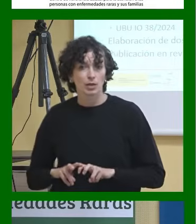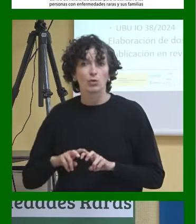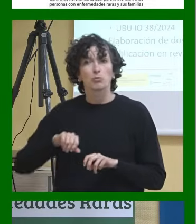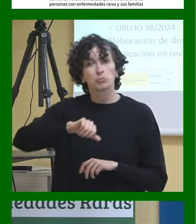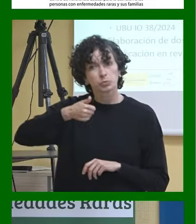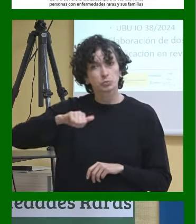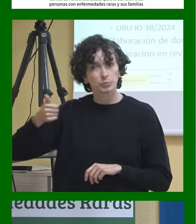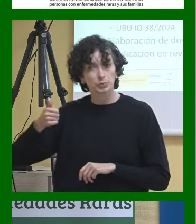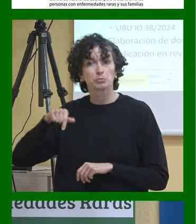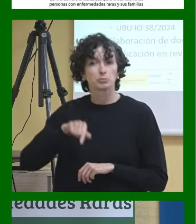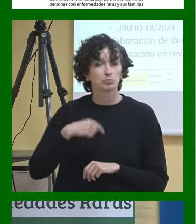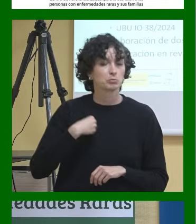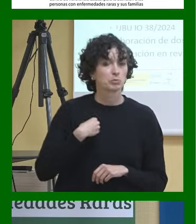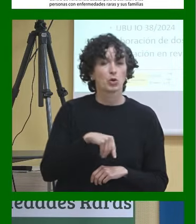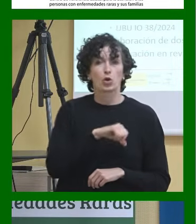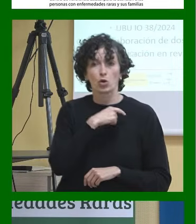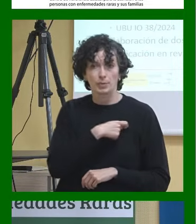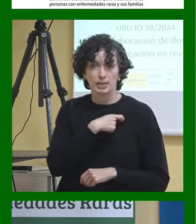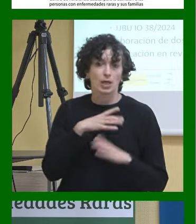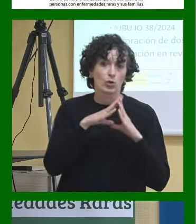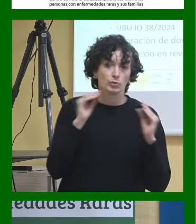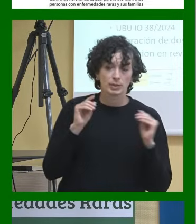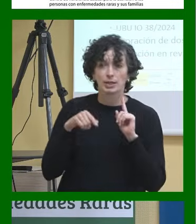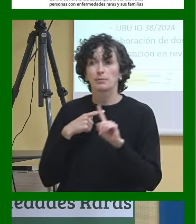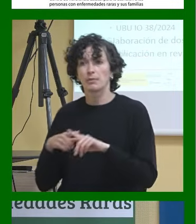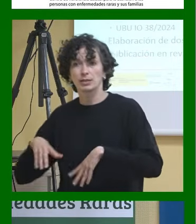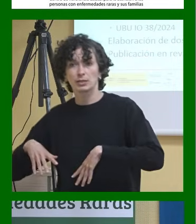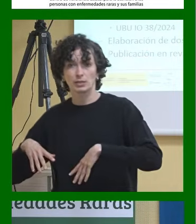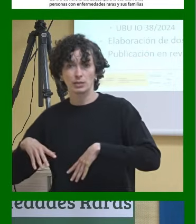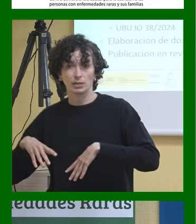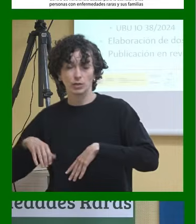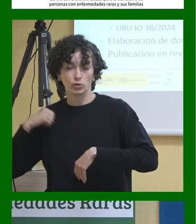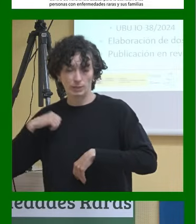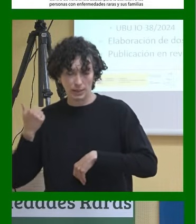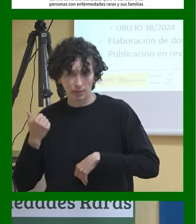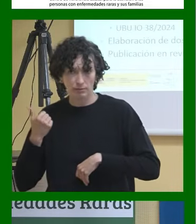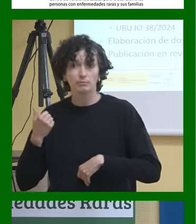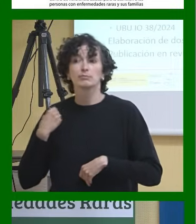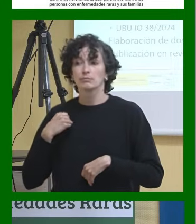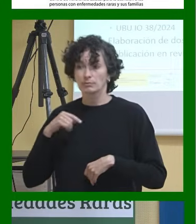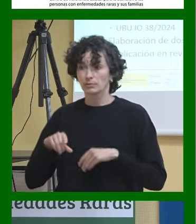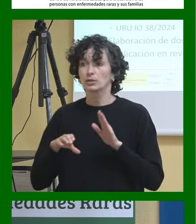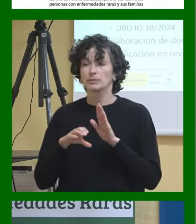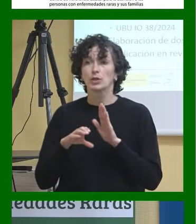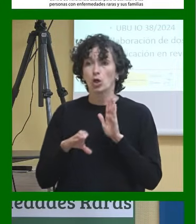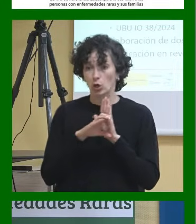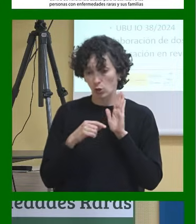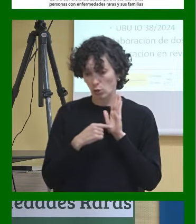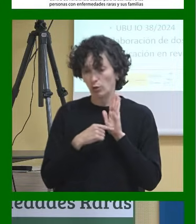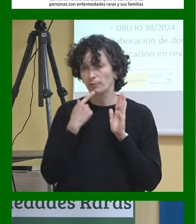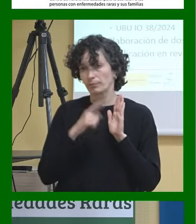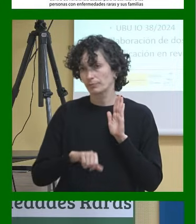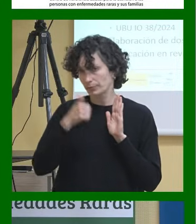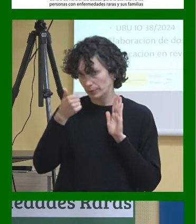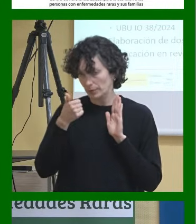tanto del hospital como de la universidad, que esos son los códigos que cuando nos dieron la aceptación. Y como parte